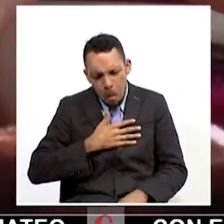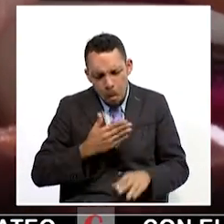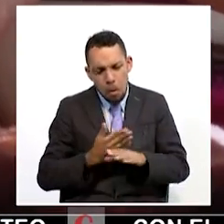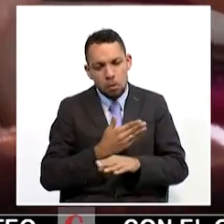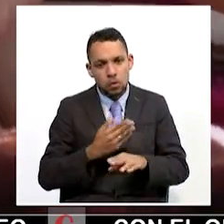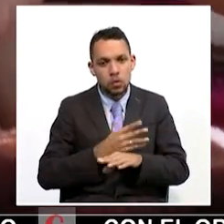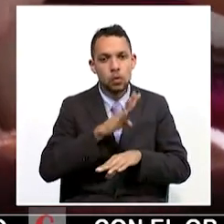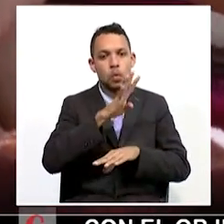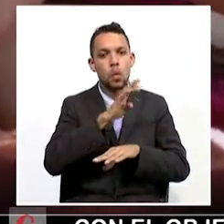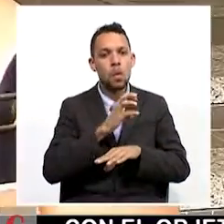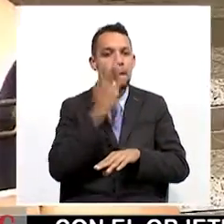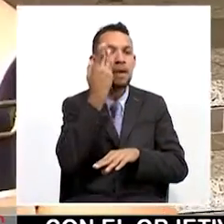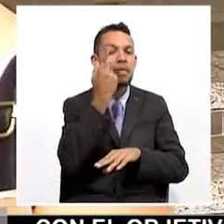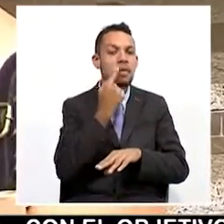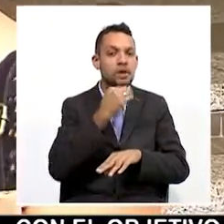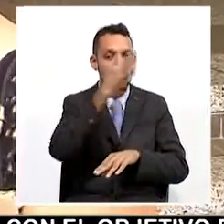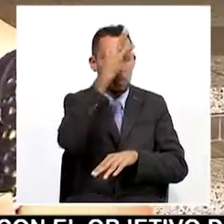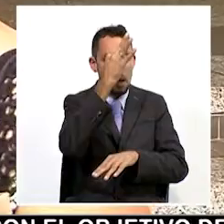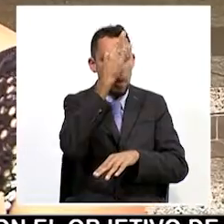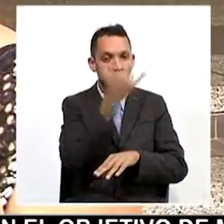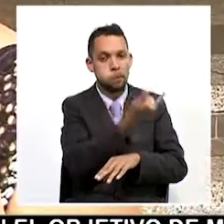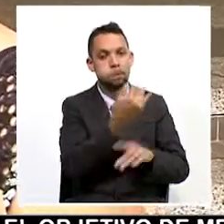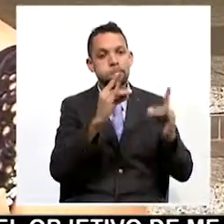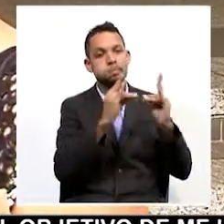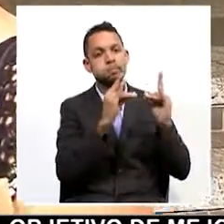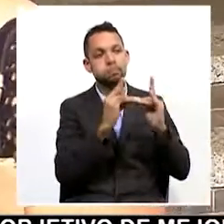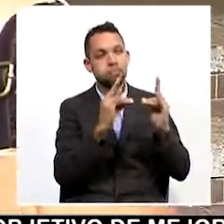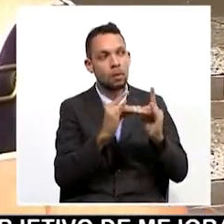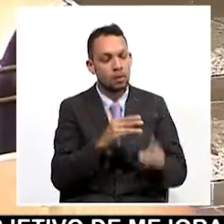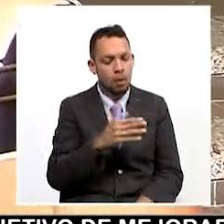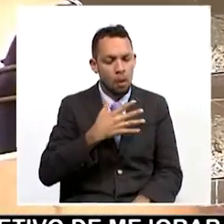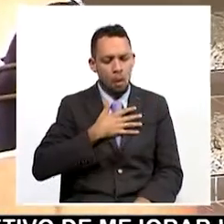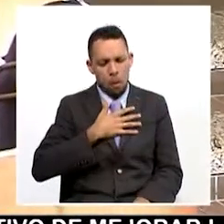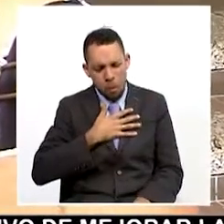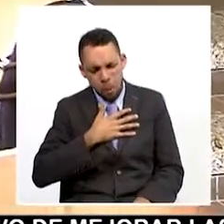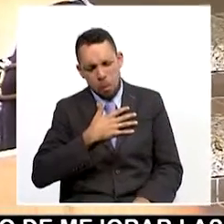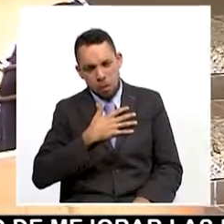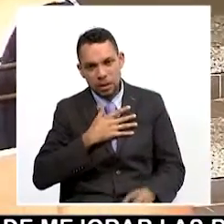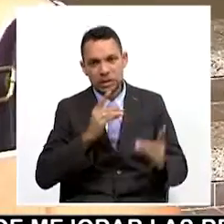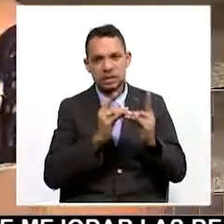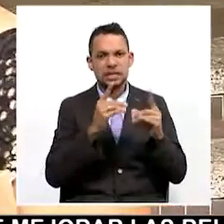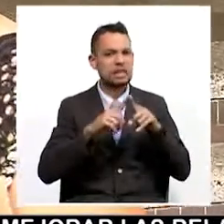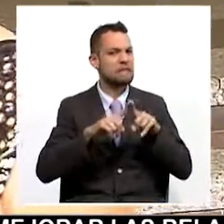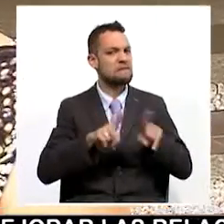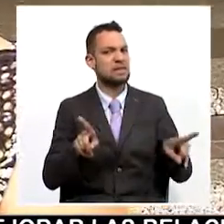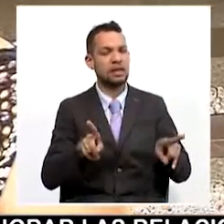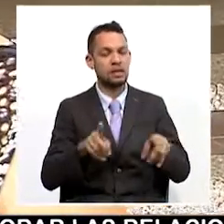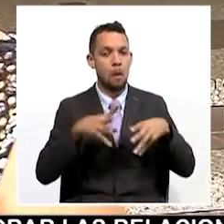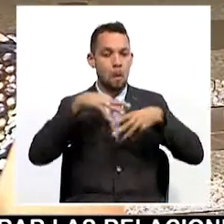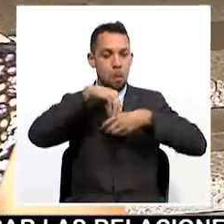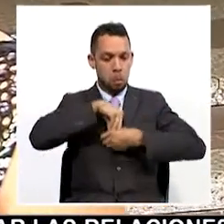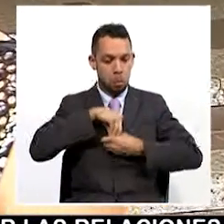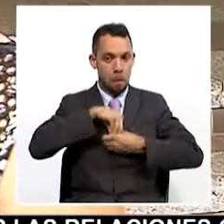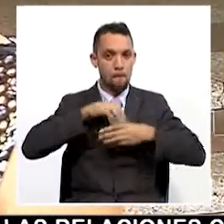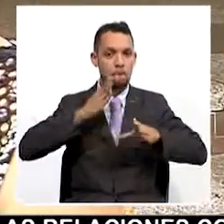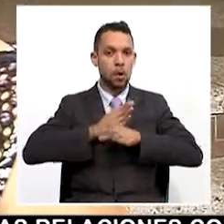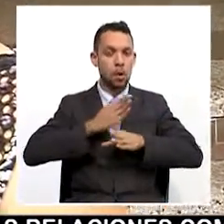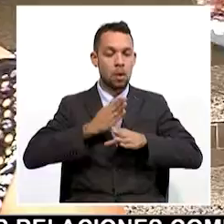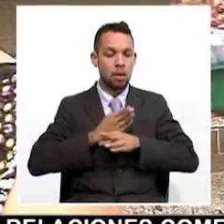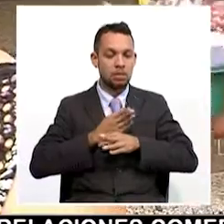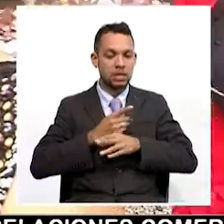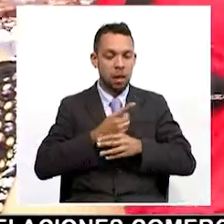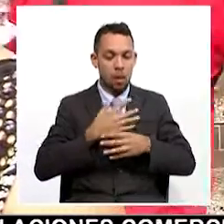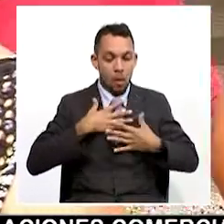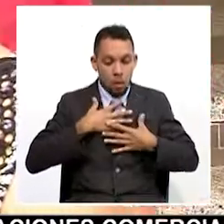recluida en una clínica de la ciudad. Tiene una neumonía atípica según el médico de acá, es agua y pus en el